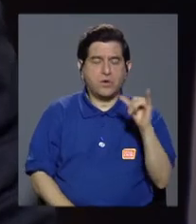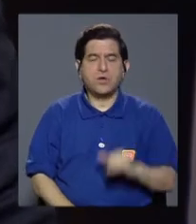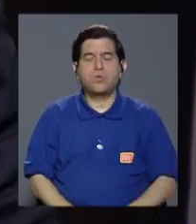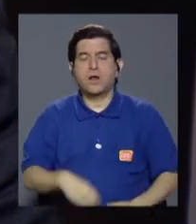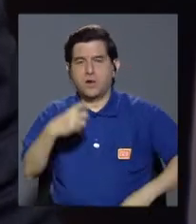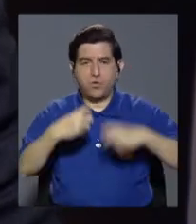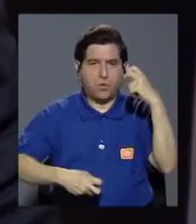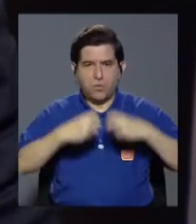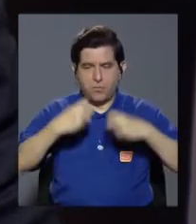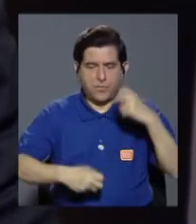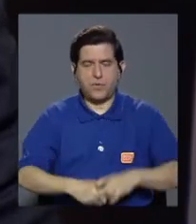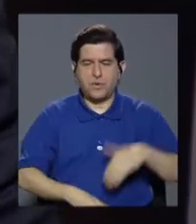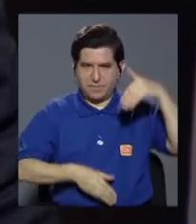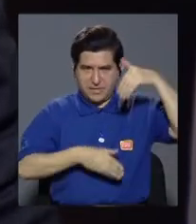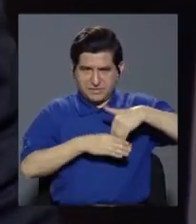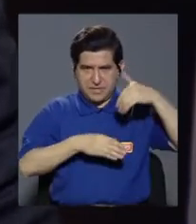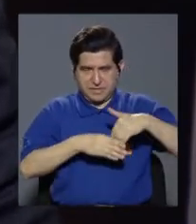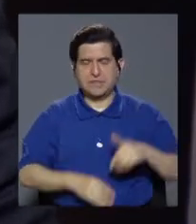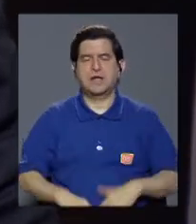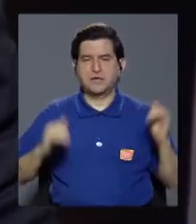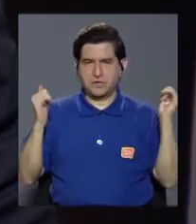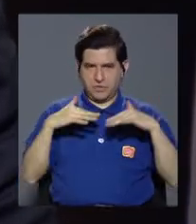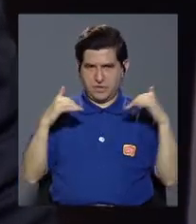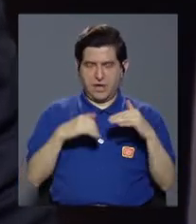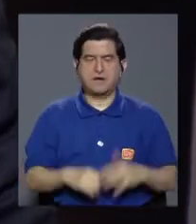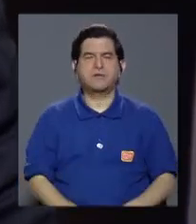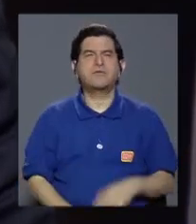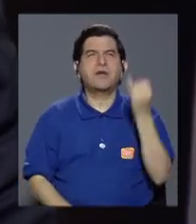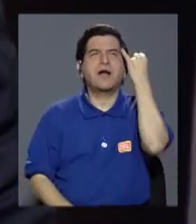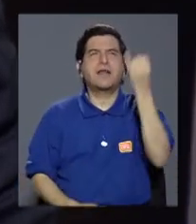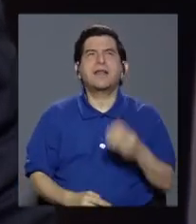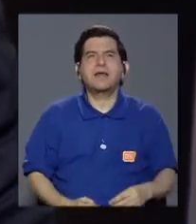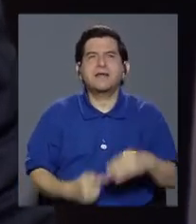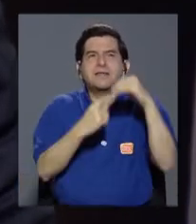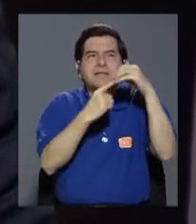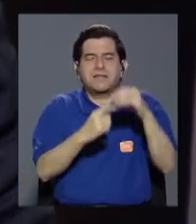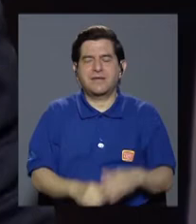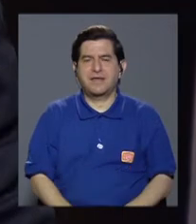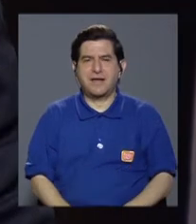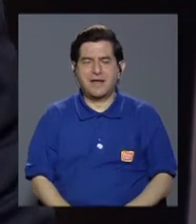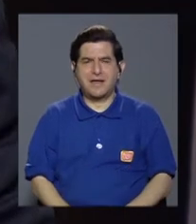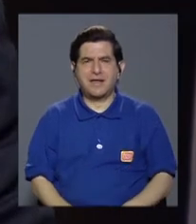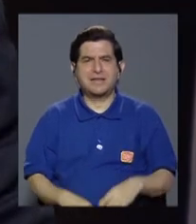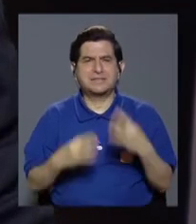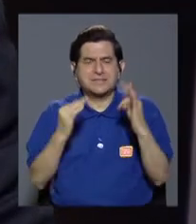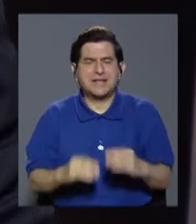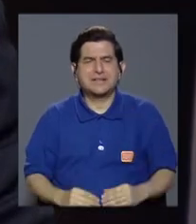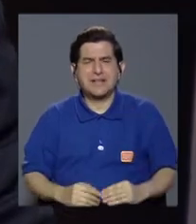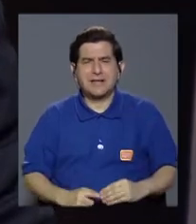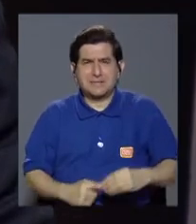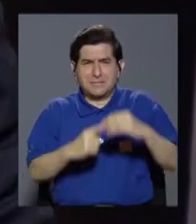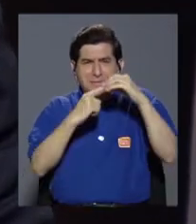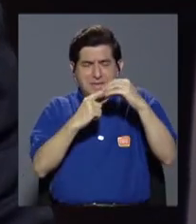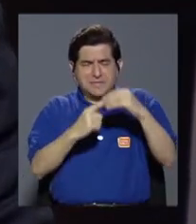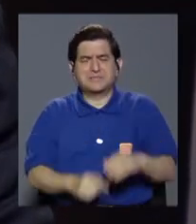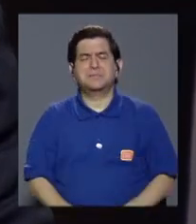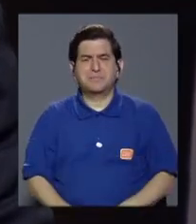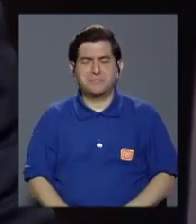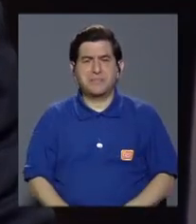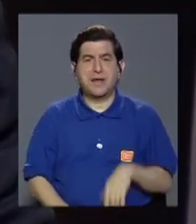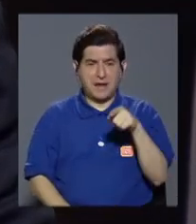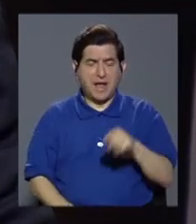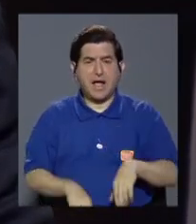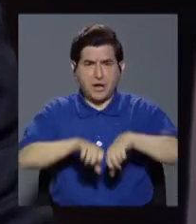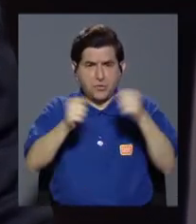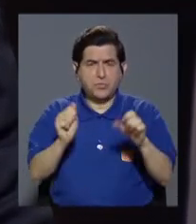interno el postulado principal es que se debe maximizar la rendición de las cuentas de los responsables de graves violaciones de derechos humanos